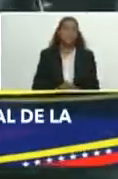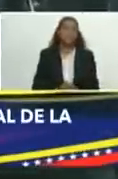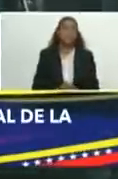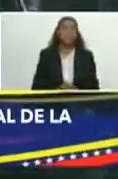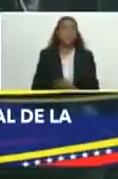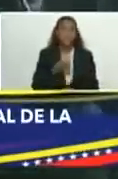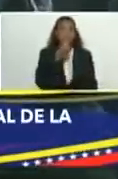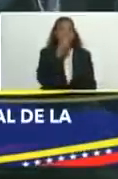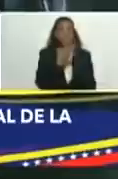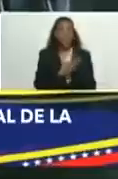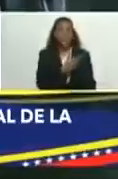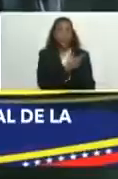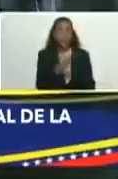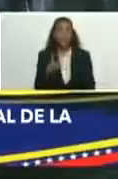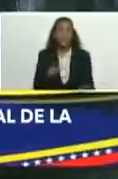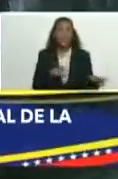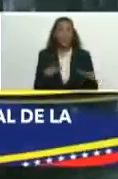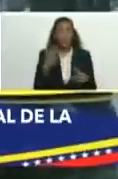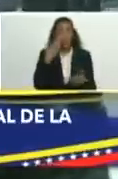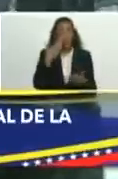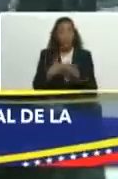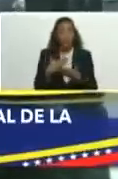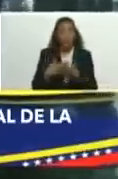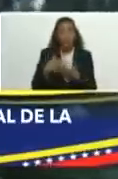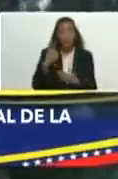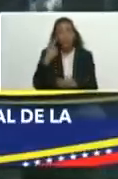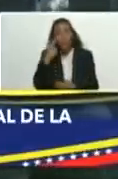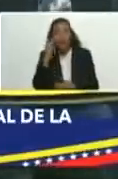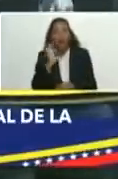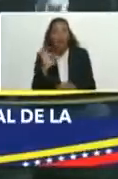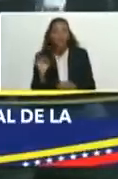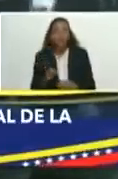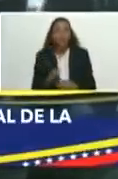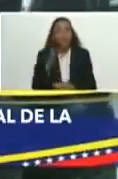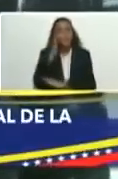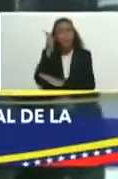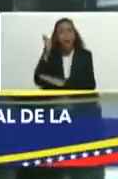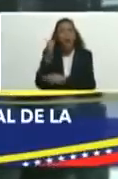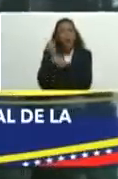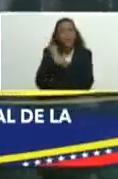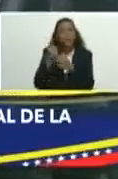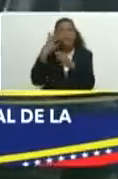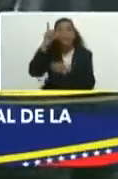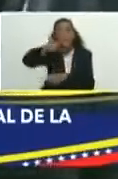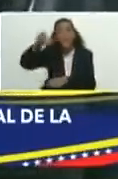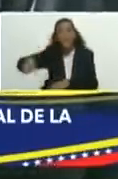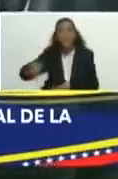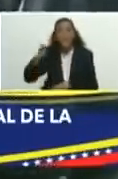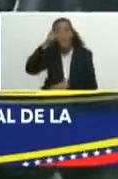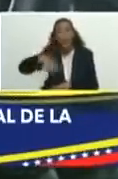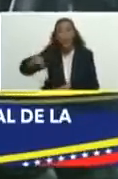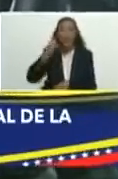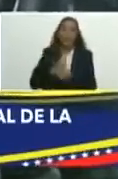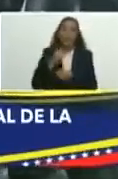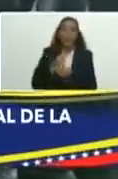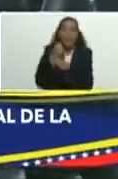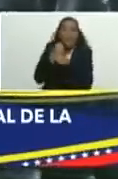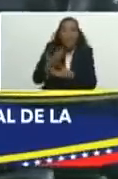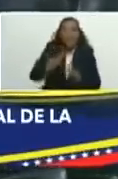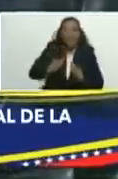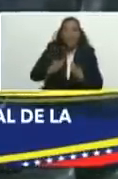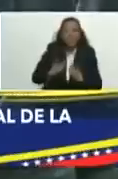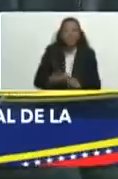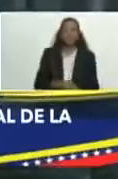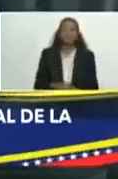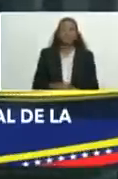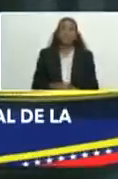Bueno, esa es la última parte, yo creía que íbamos para allá, porque ya están los trabajadores esperando. Claro, por supuesto, y aquí en caso de